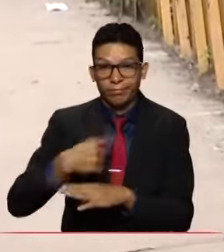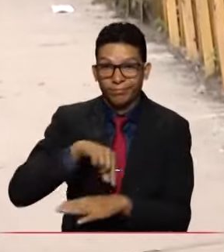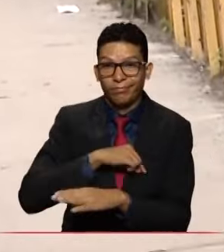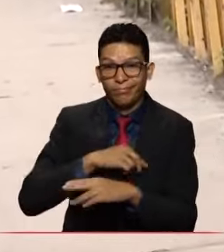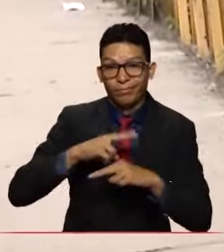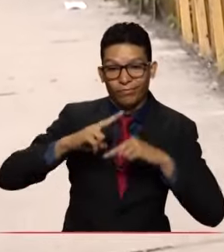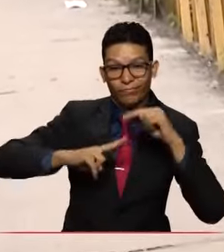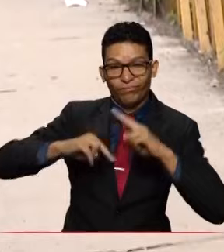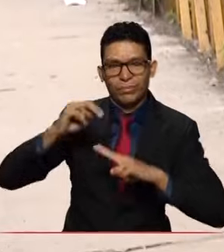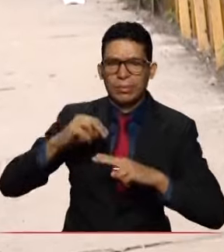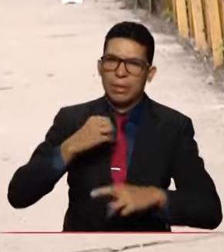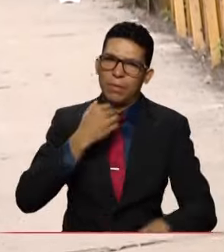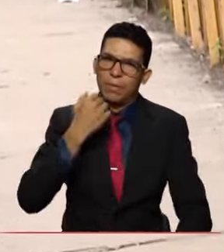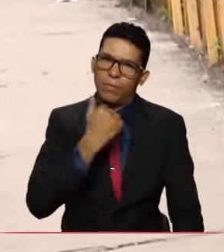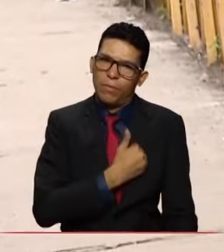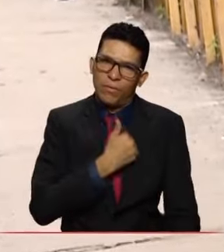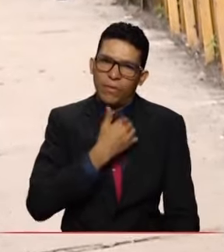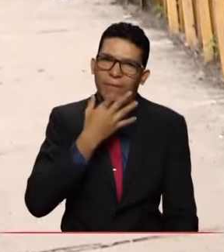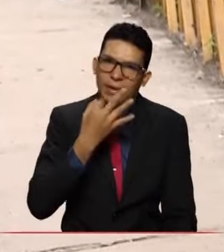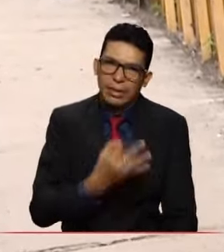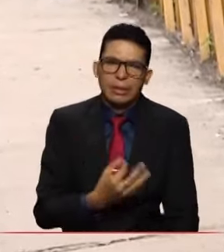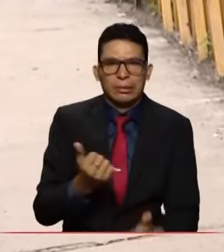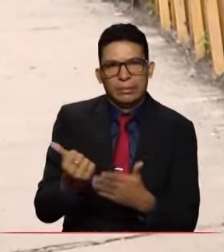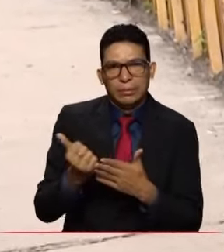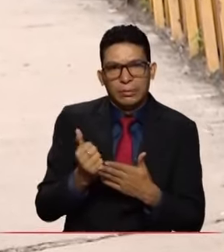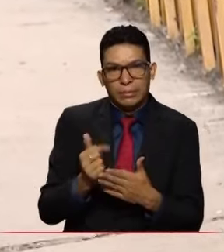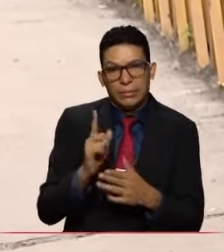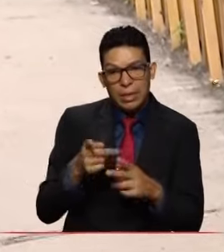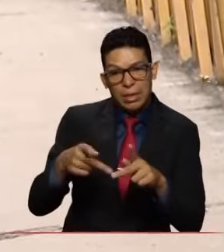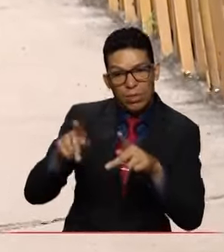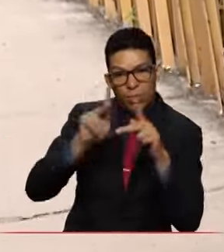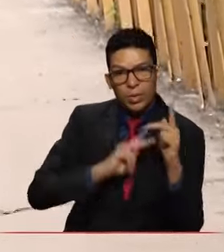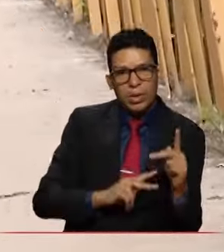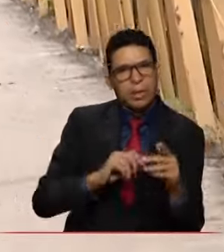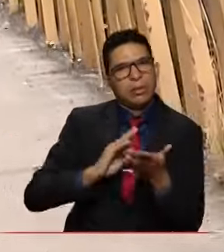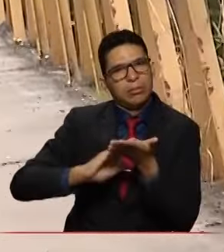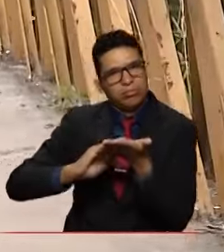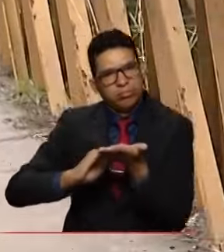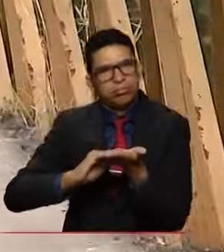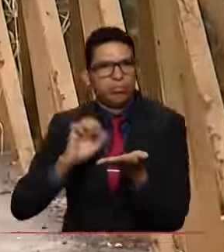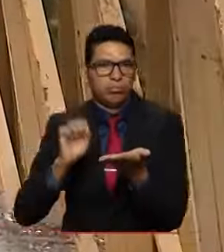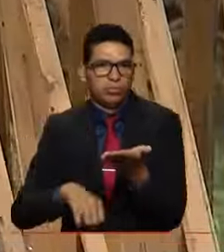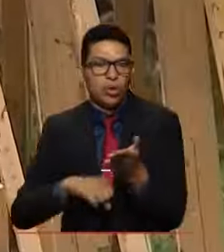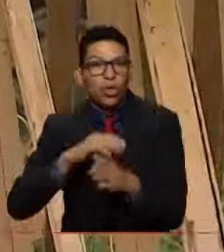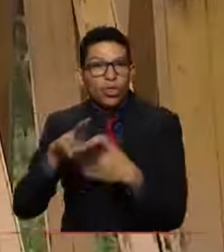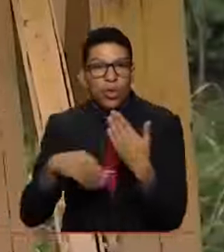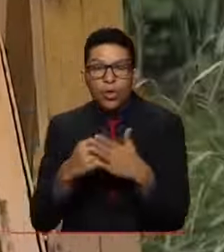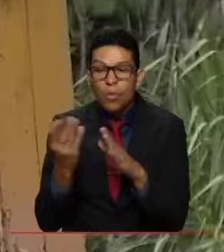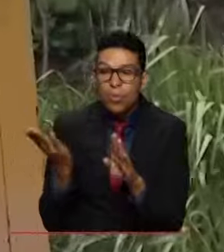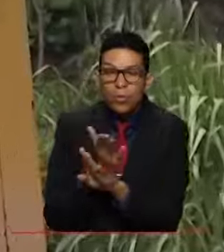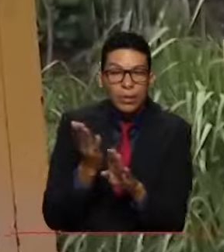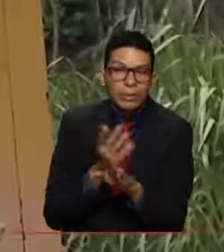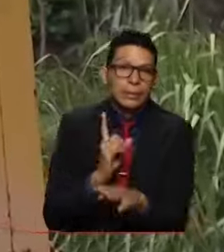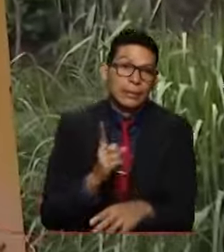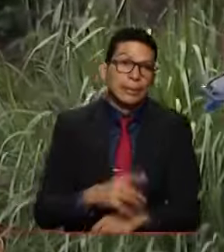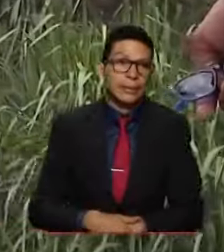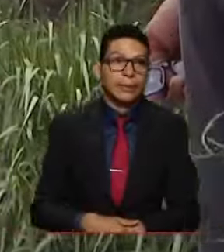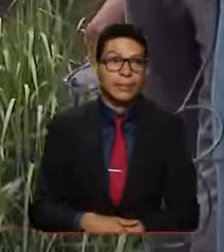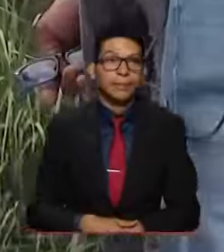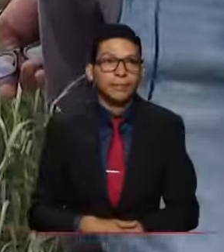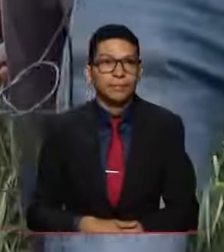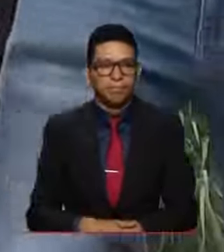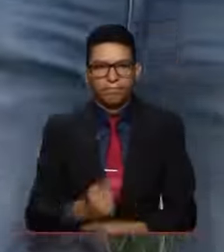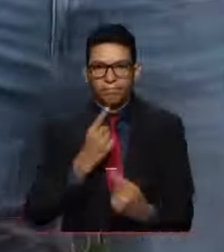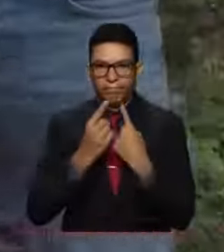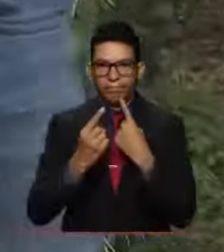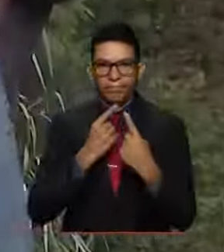que la verdad nos colaboren, nos ayuden a que este puente se haga realidad y con todas las problemáticas que tenemos. Vamos a